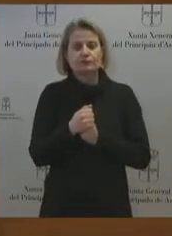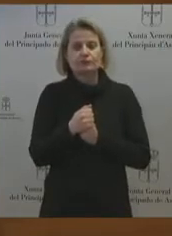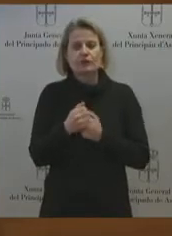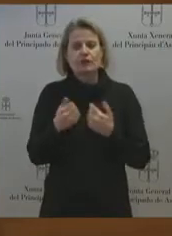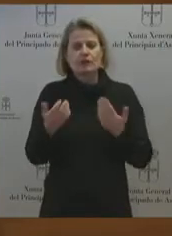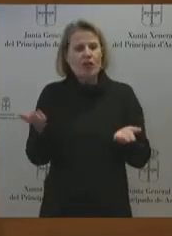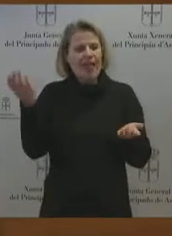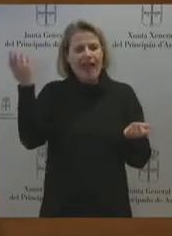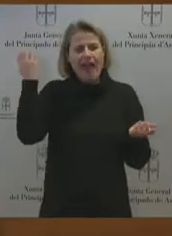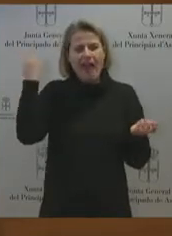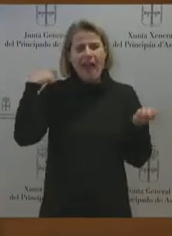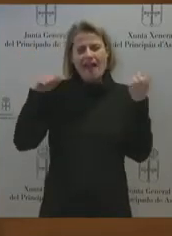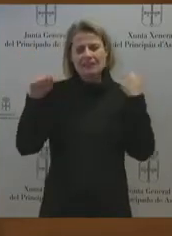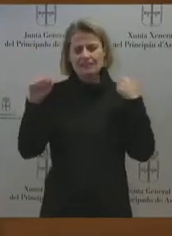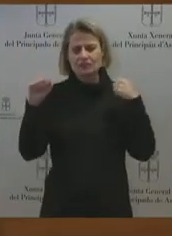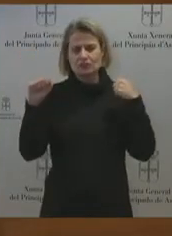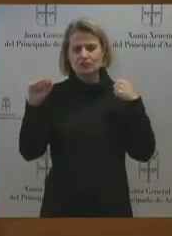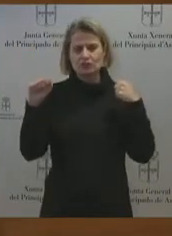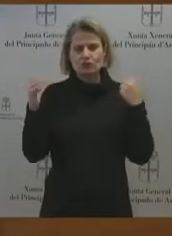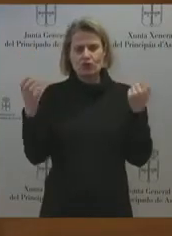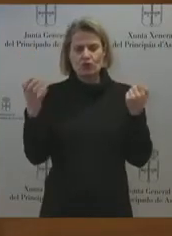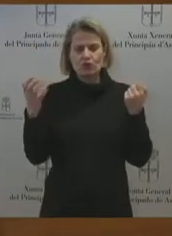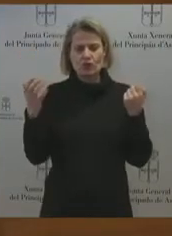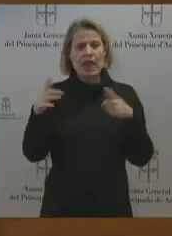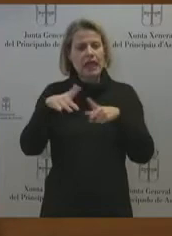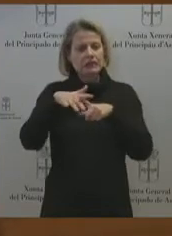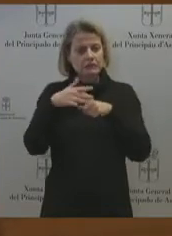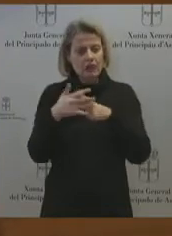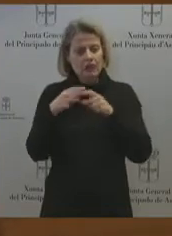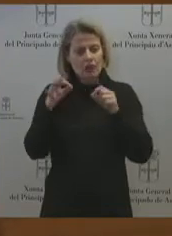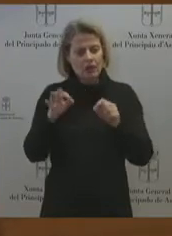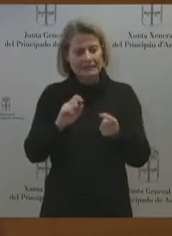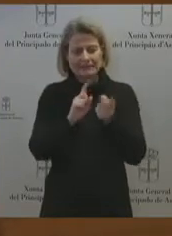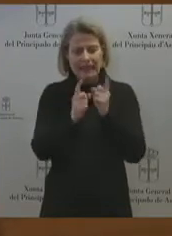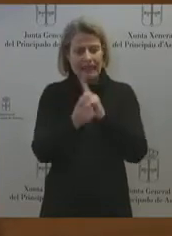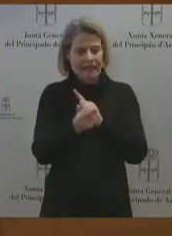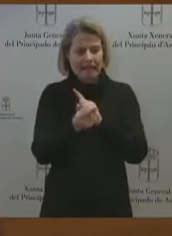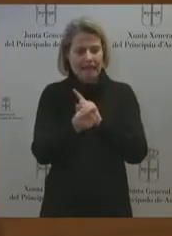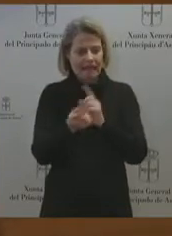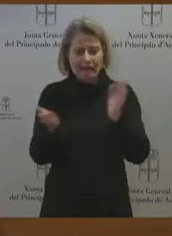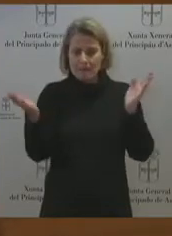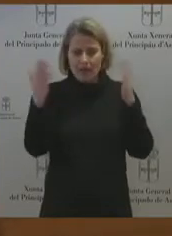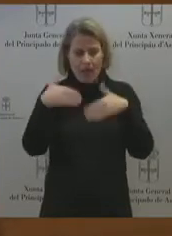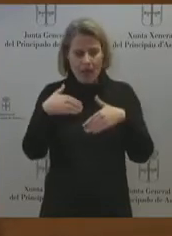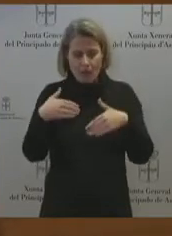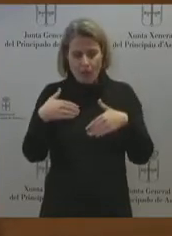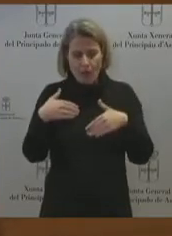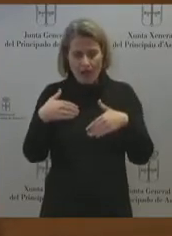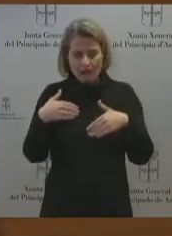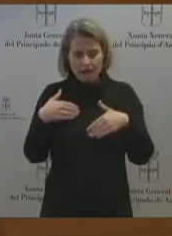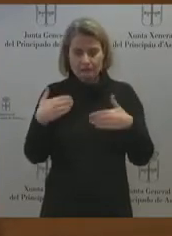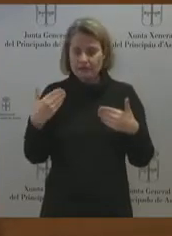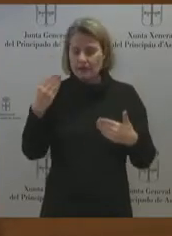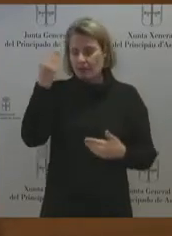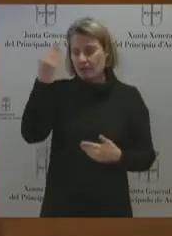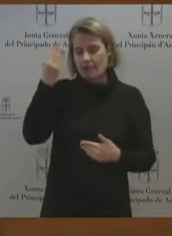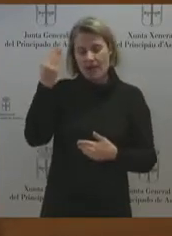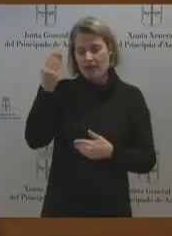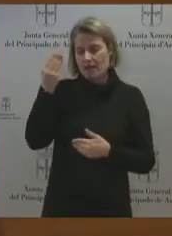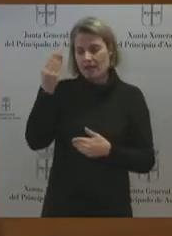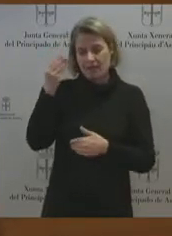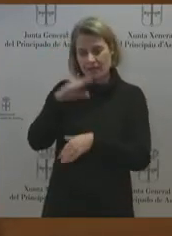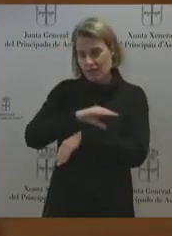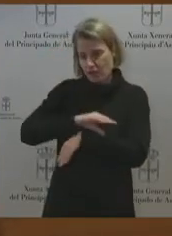cuestión, nos parece, señor consejero, que usted mismo se ha enmendado en su discurso y se ha enmendado de una manera muy clara. Me